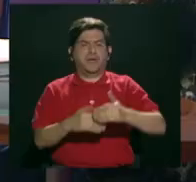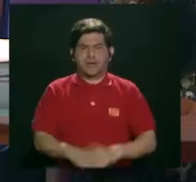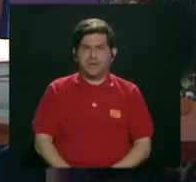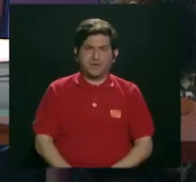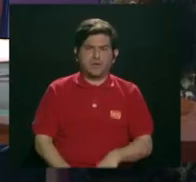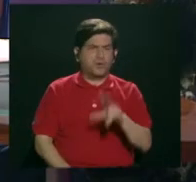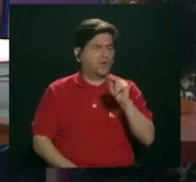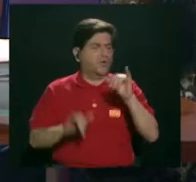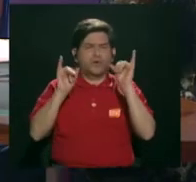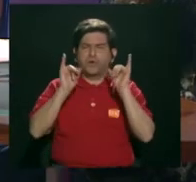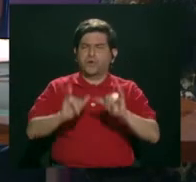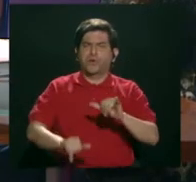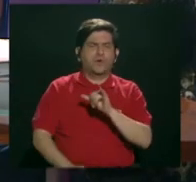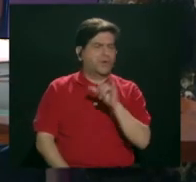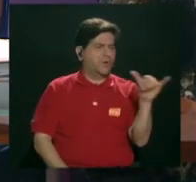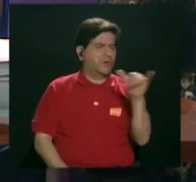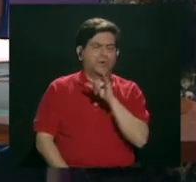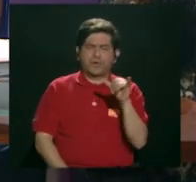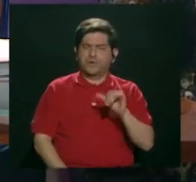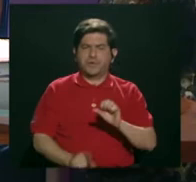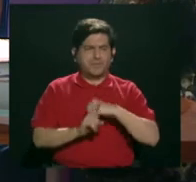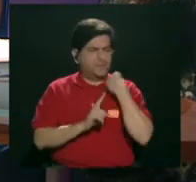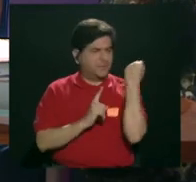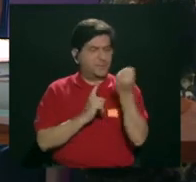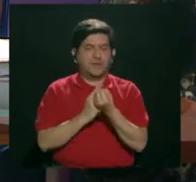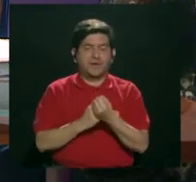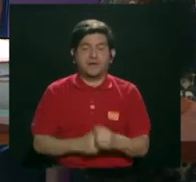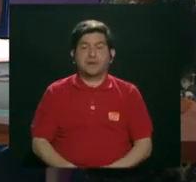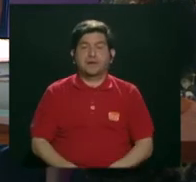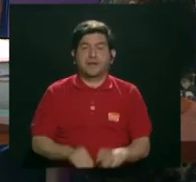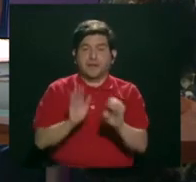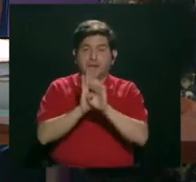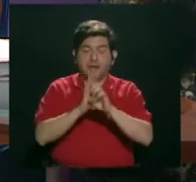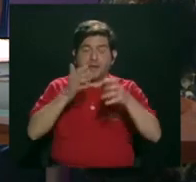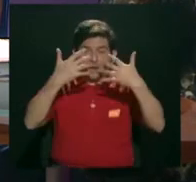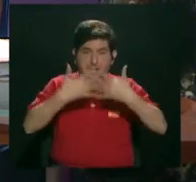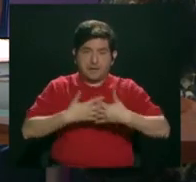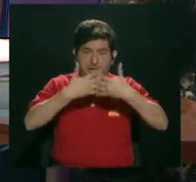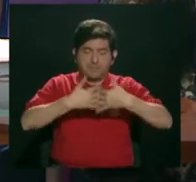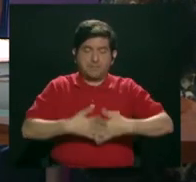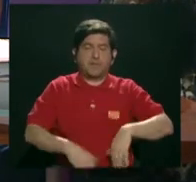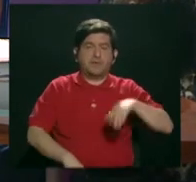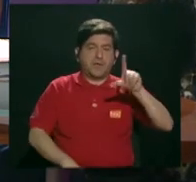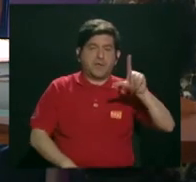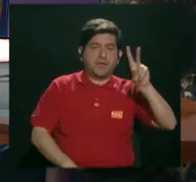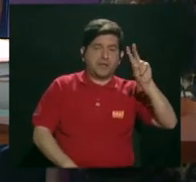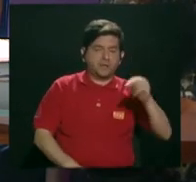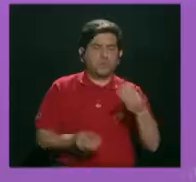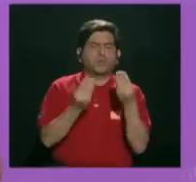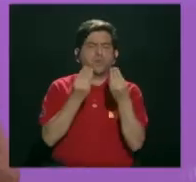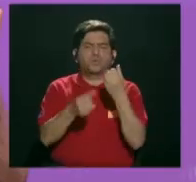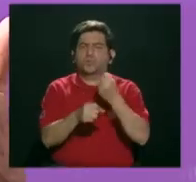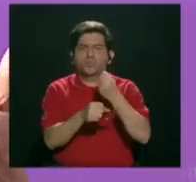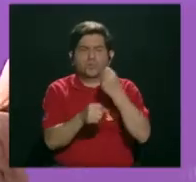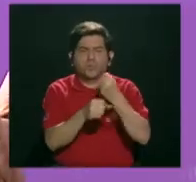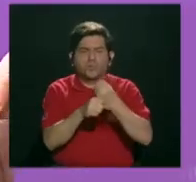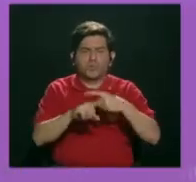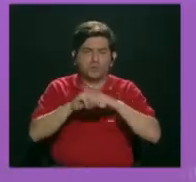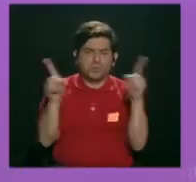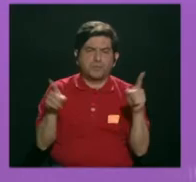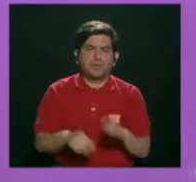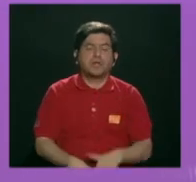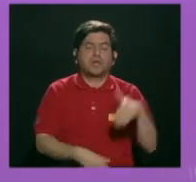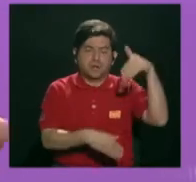se han mantenido en la misma dimensión porque la planta, por ejemplo, en el caso de las nubes, ha absorbido mucho el trabajo. Pero sí se